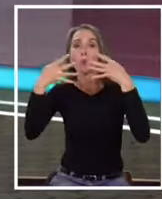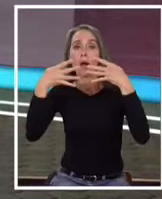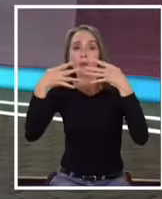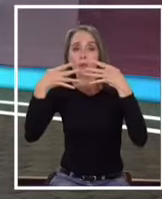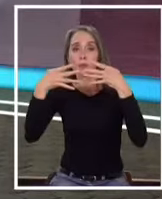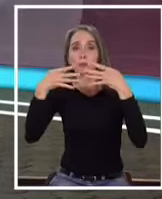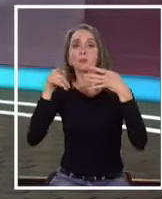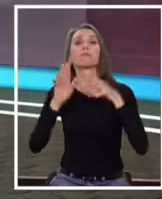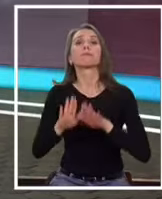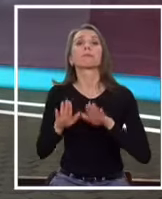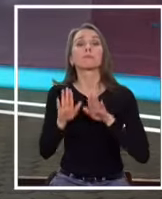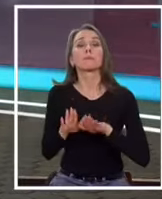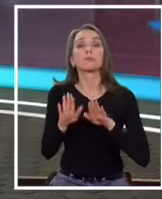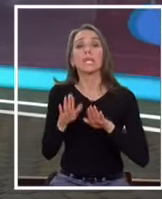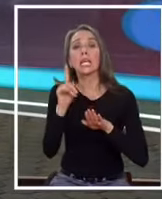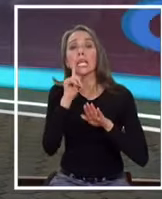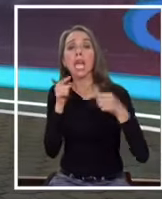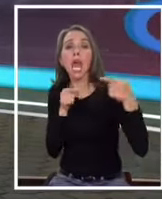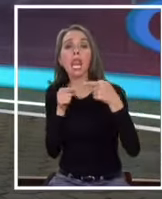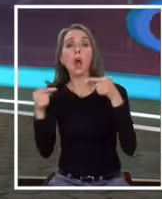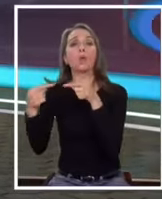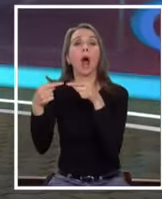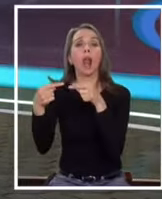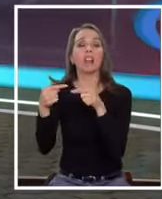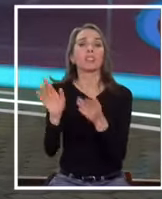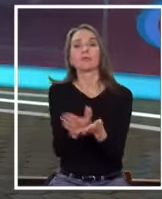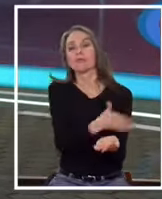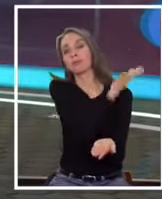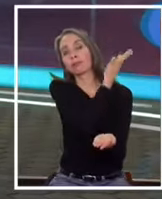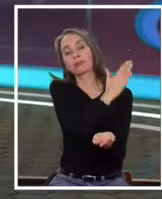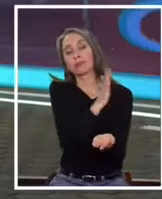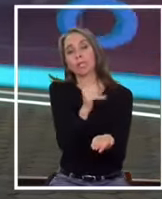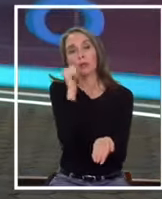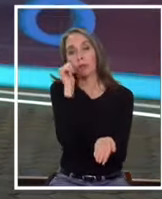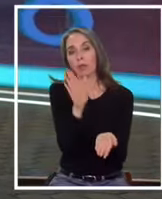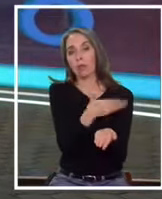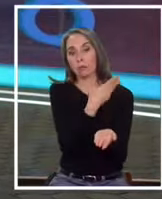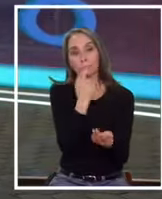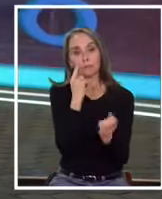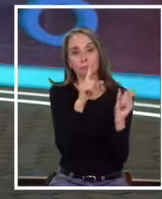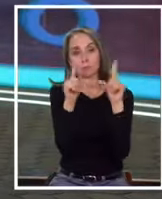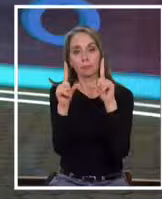final, esperando rival. Dar vuelta a la página, detalles a continuación.